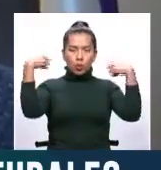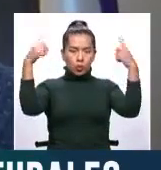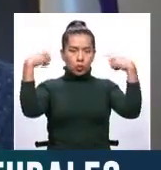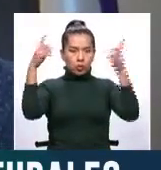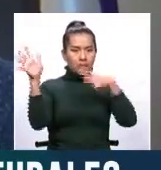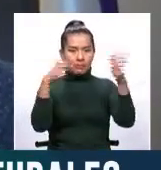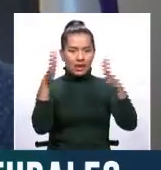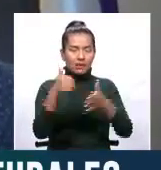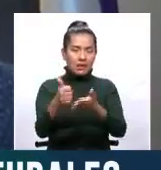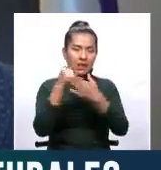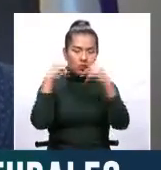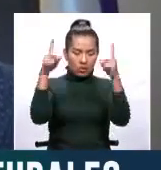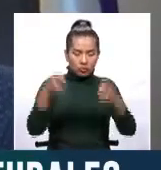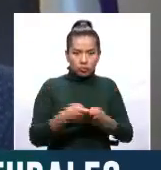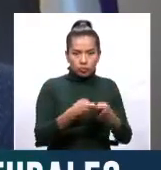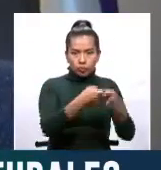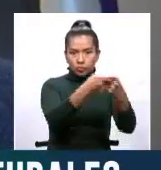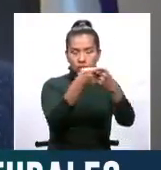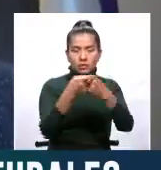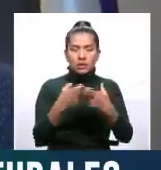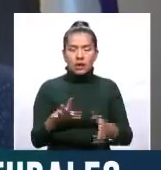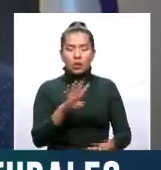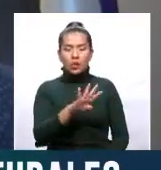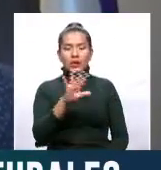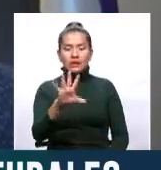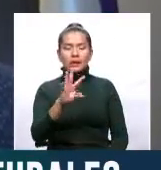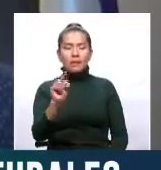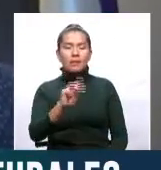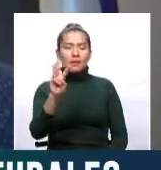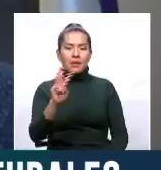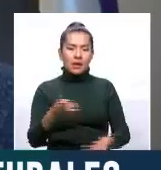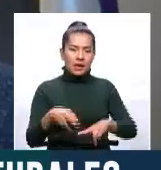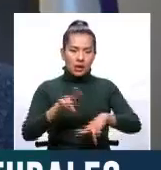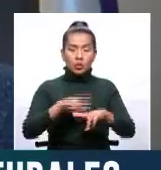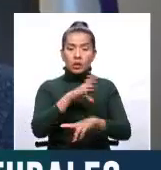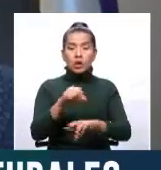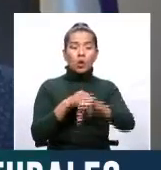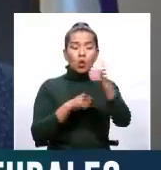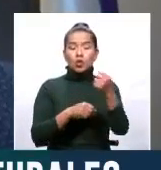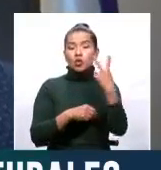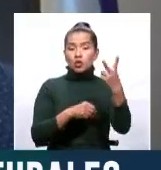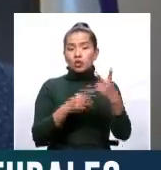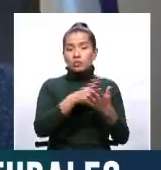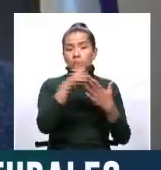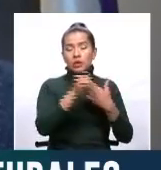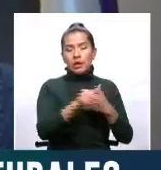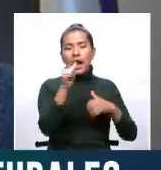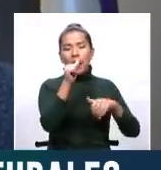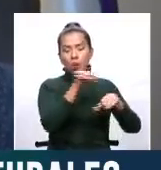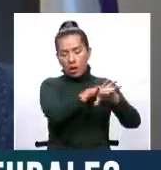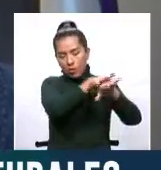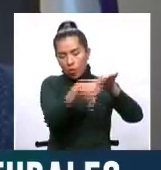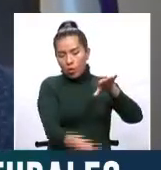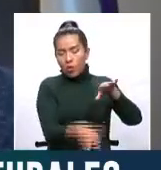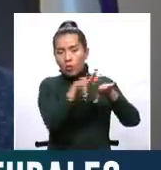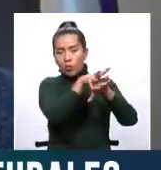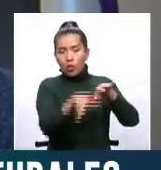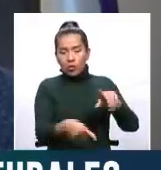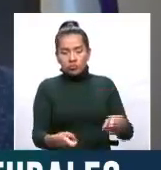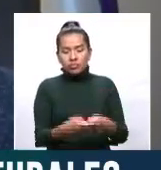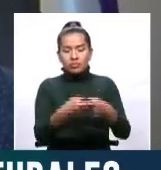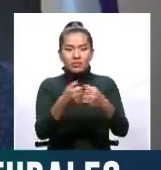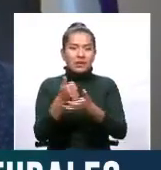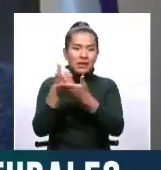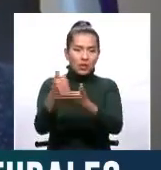alrededor de 45 megavatios adicionales y dos proyectos hidráulicos que van en proceso de ejecución, que